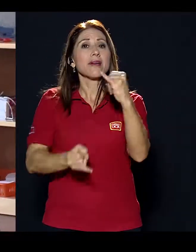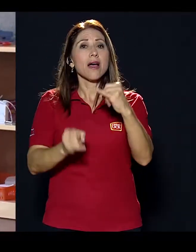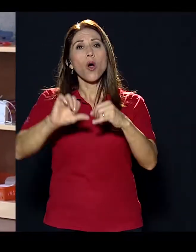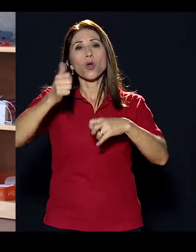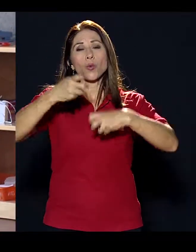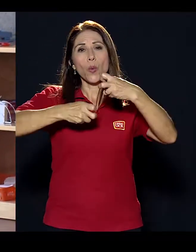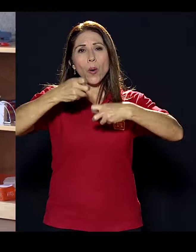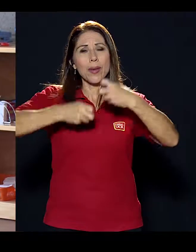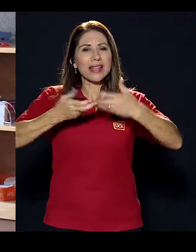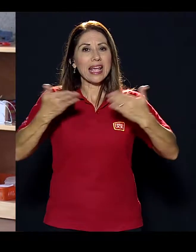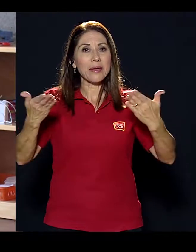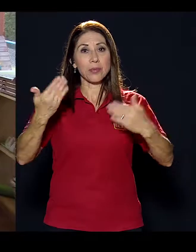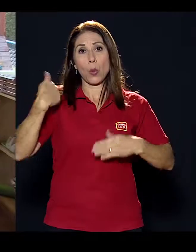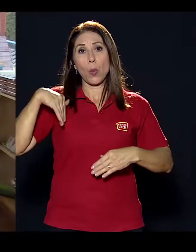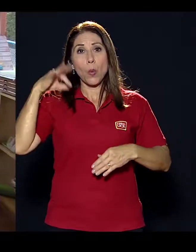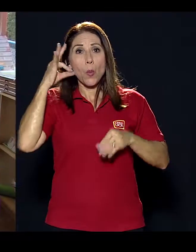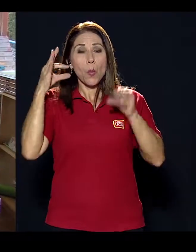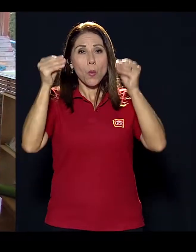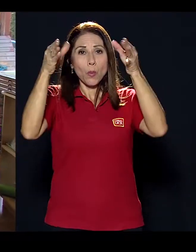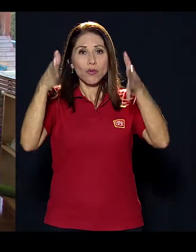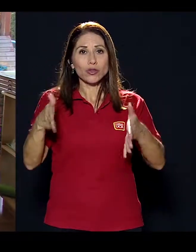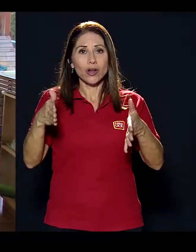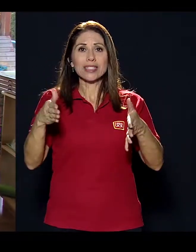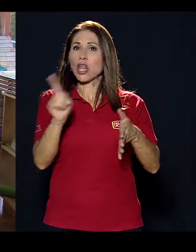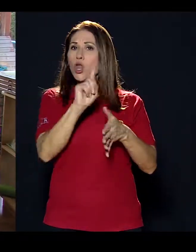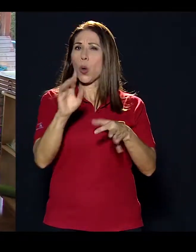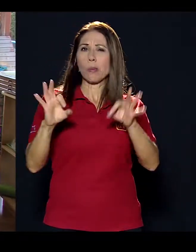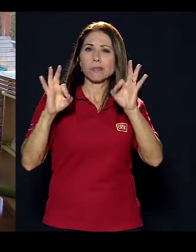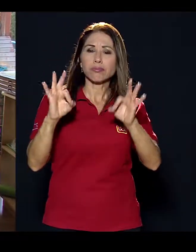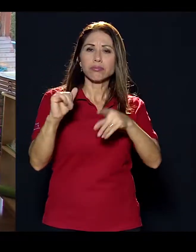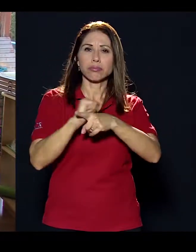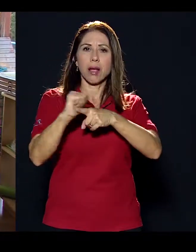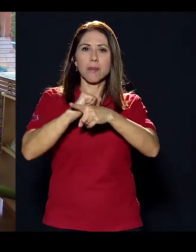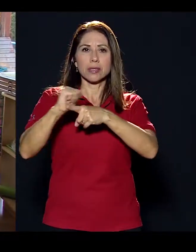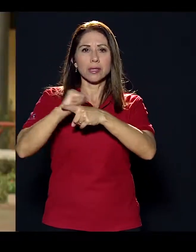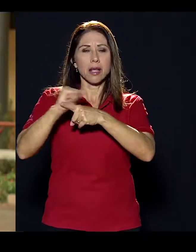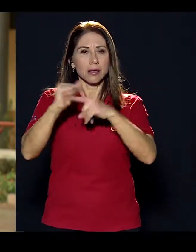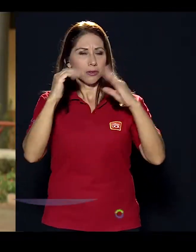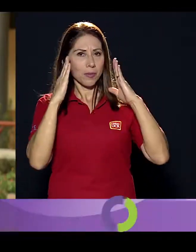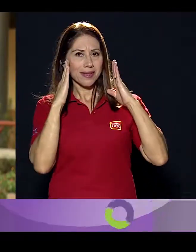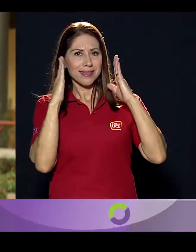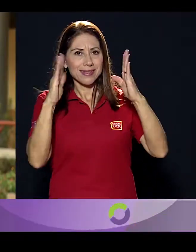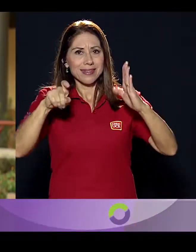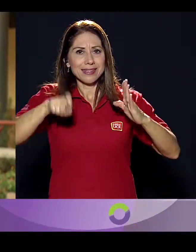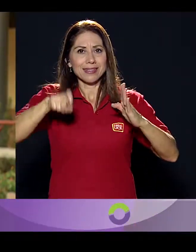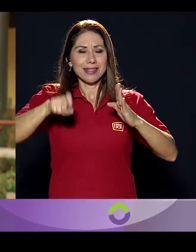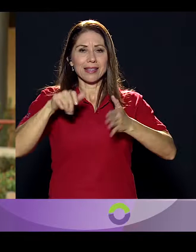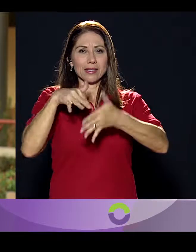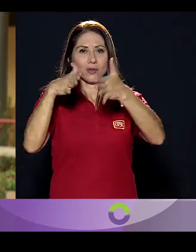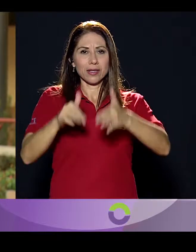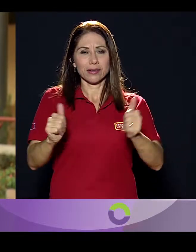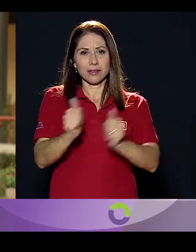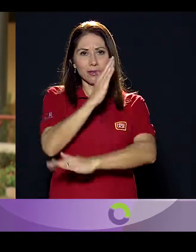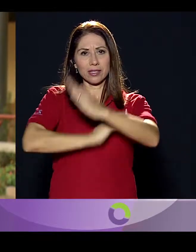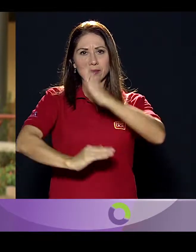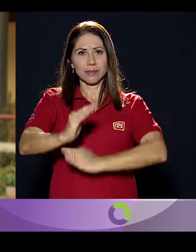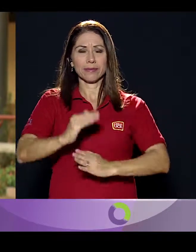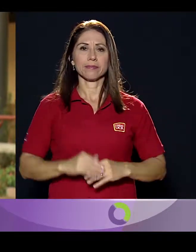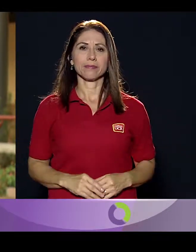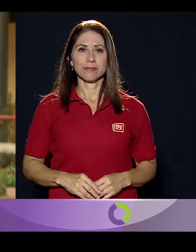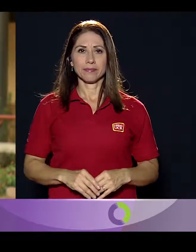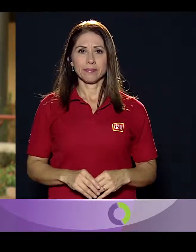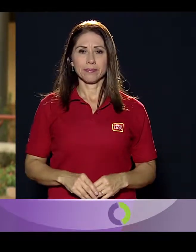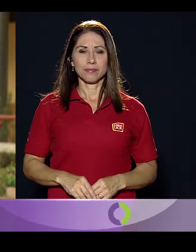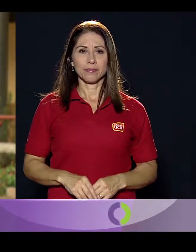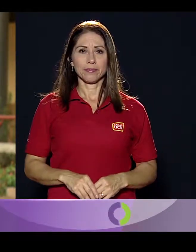para atender las necesidades de los estudiantes con discapacidad. Desde las universidades es preparar a